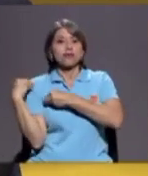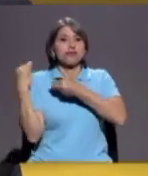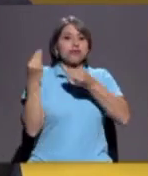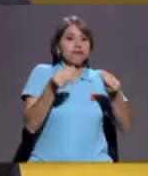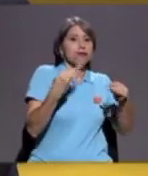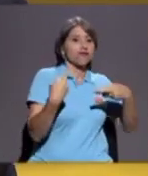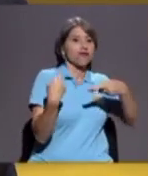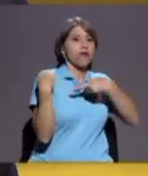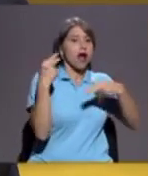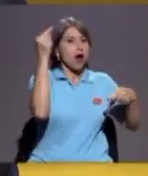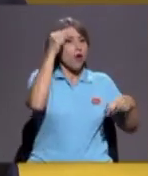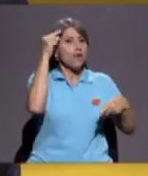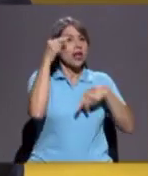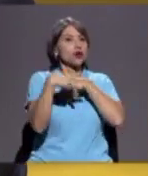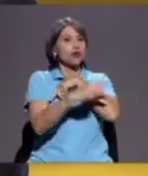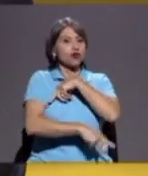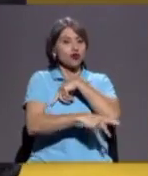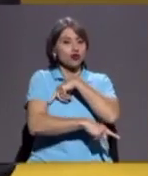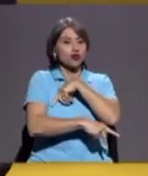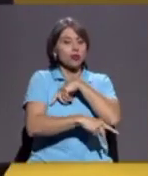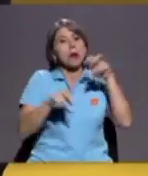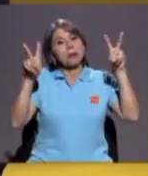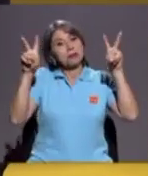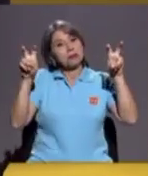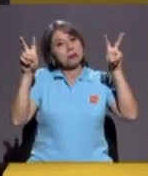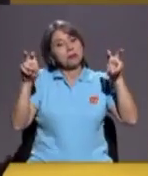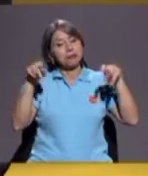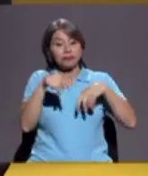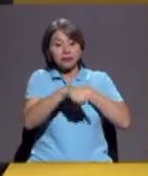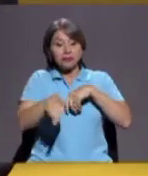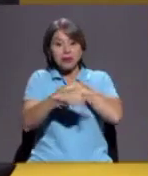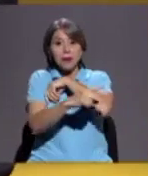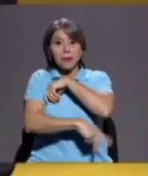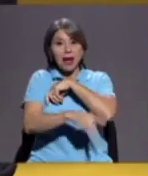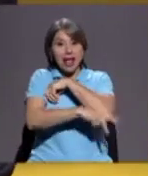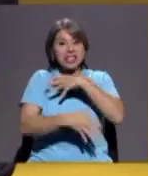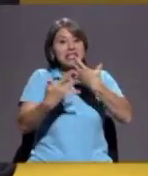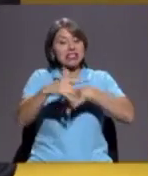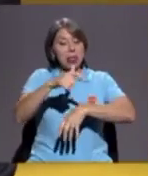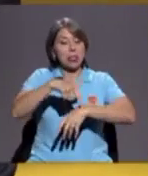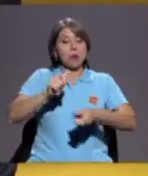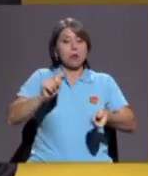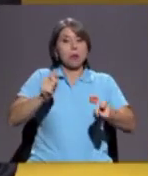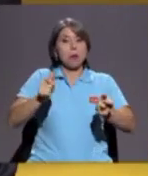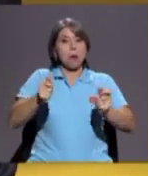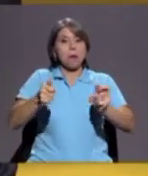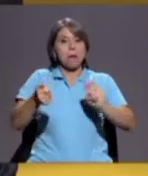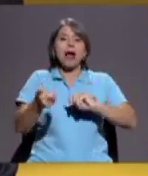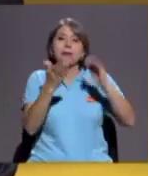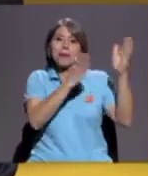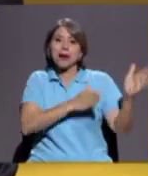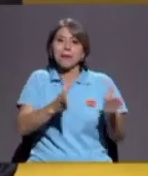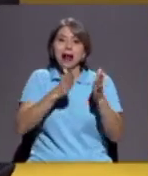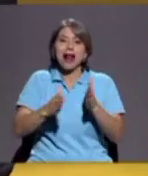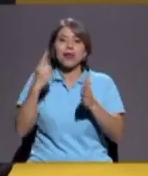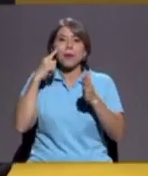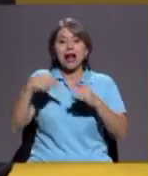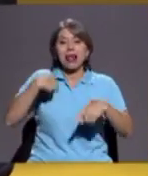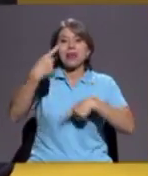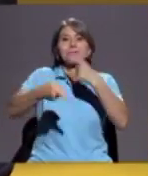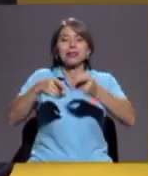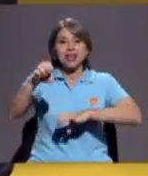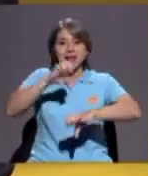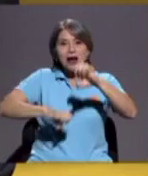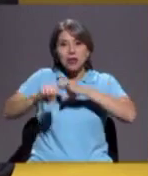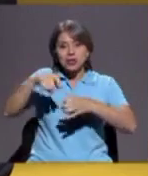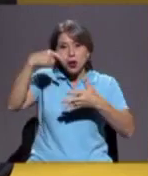gobiernos, bajo el supuesto de que los países en esa transición se estaban preparando para hacer las evaluaciones, cosa que en algunos